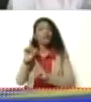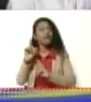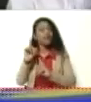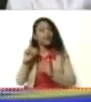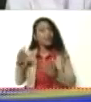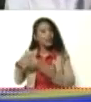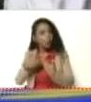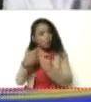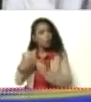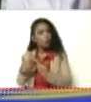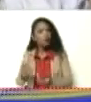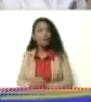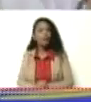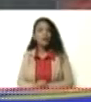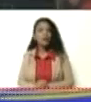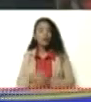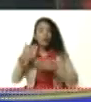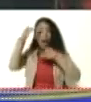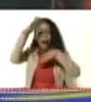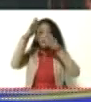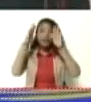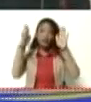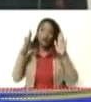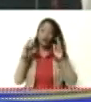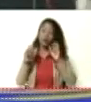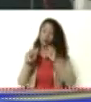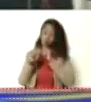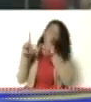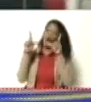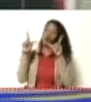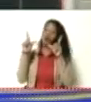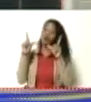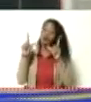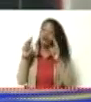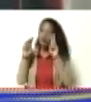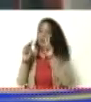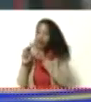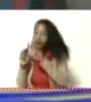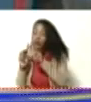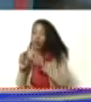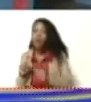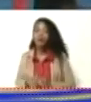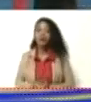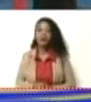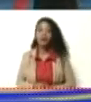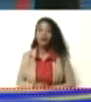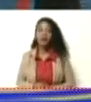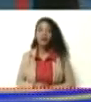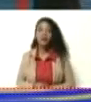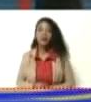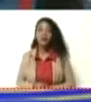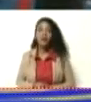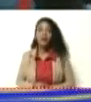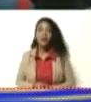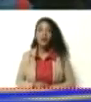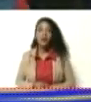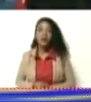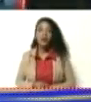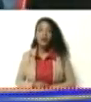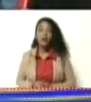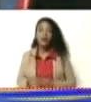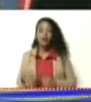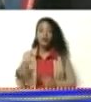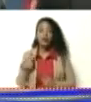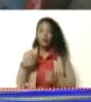Me ha llamado la atención, valga la expresión, señor corrector Ernesto Villegas, me ha llamado